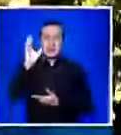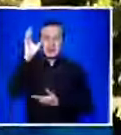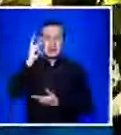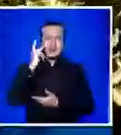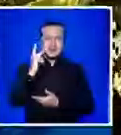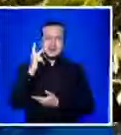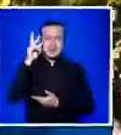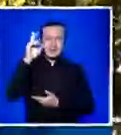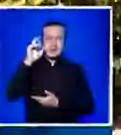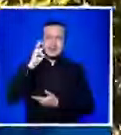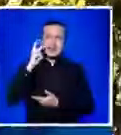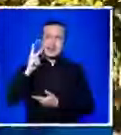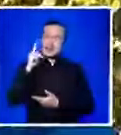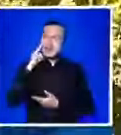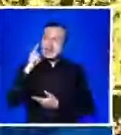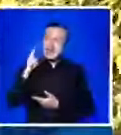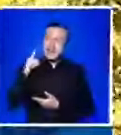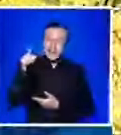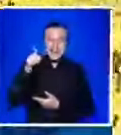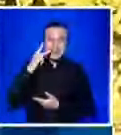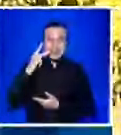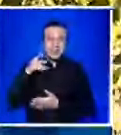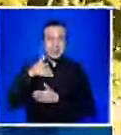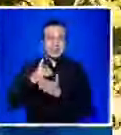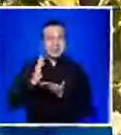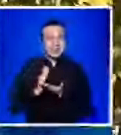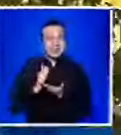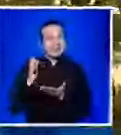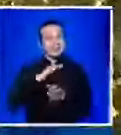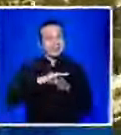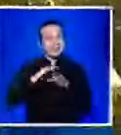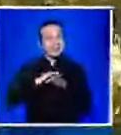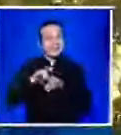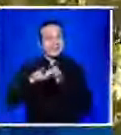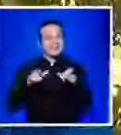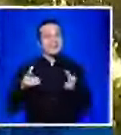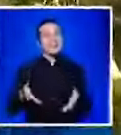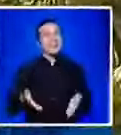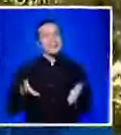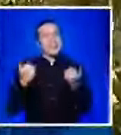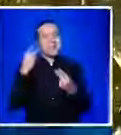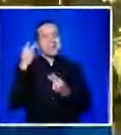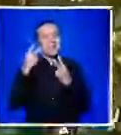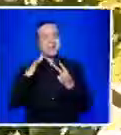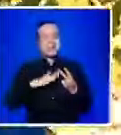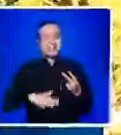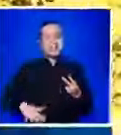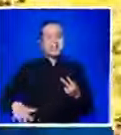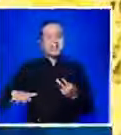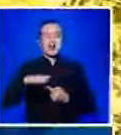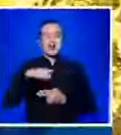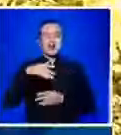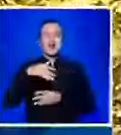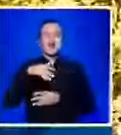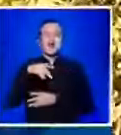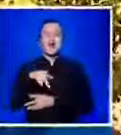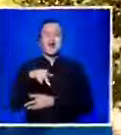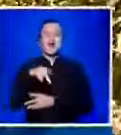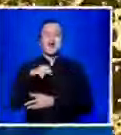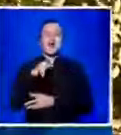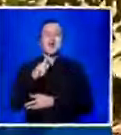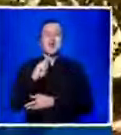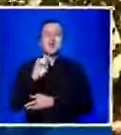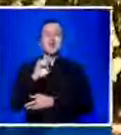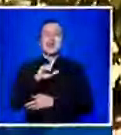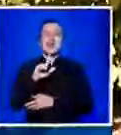levante la mano mi Don Hugo, ahí está el aguacate, invitados todos a visitar la parroquia de Puéllaro, donde de esta manera también puede el